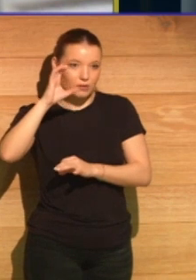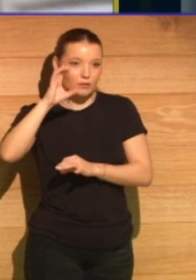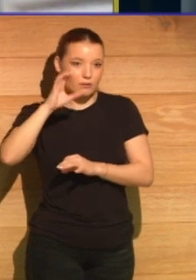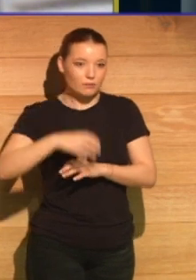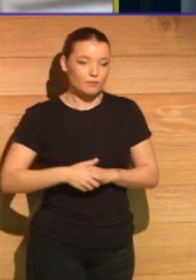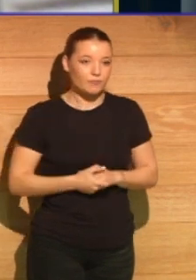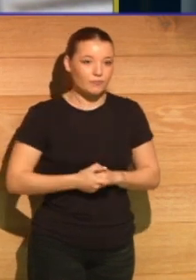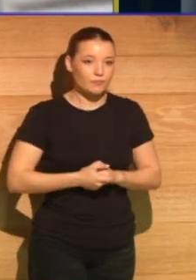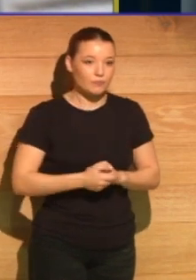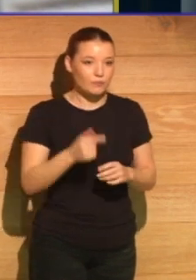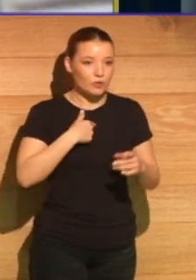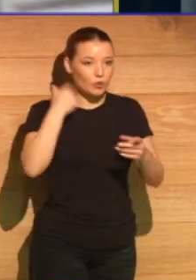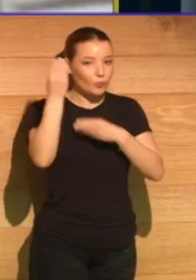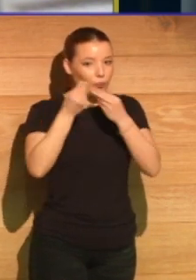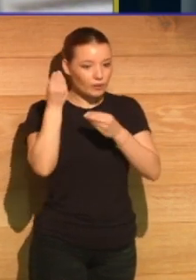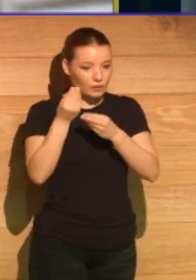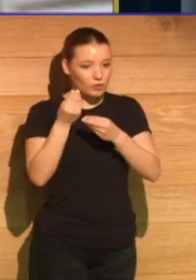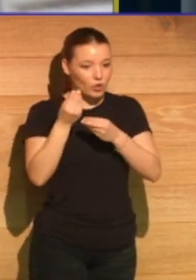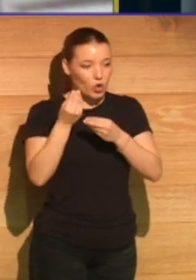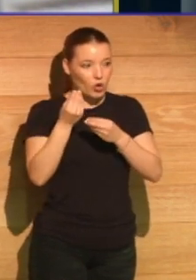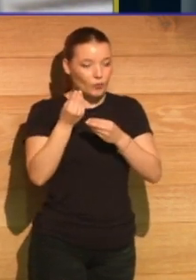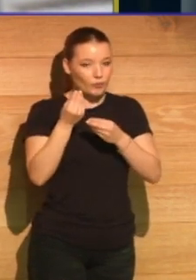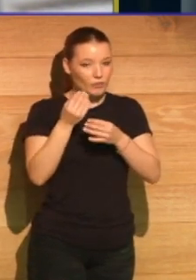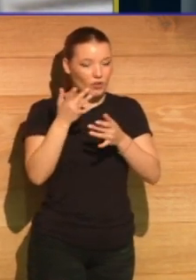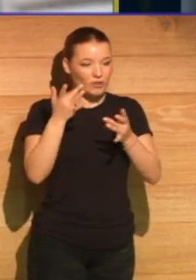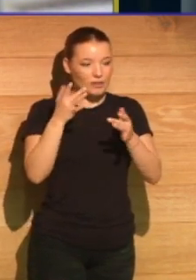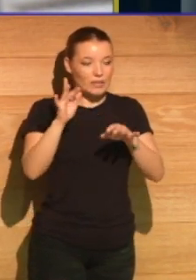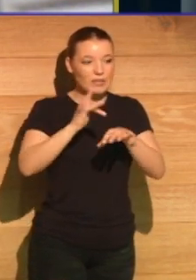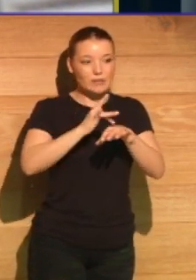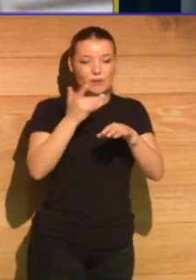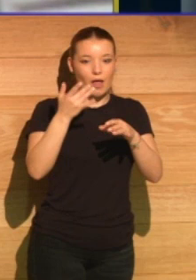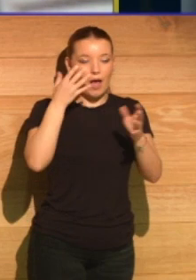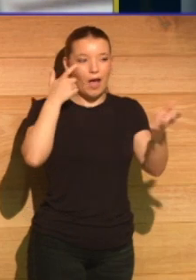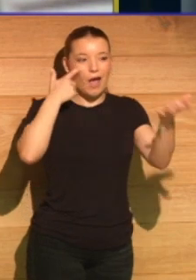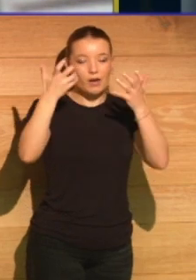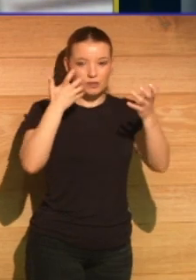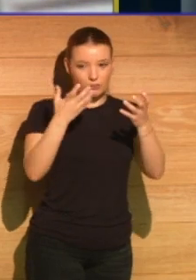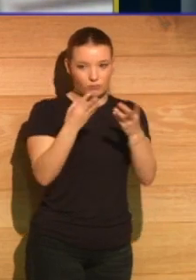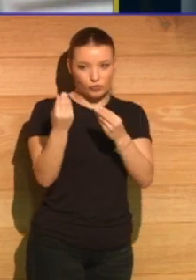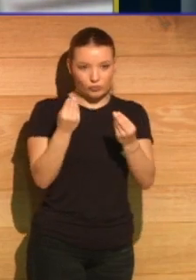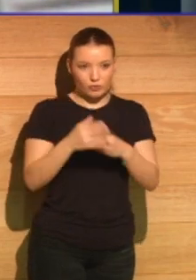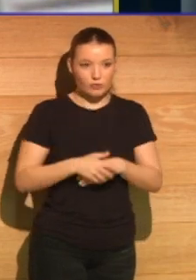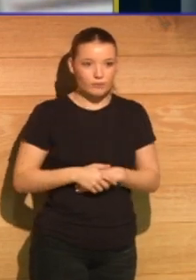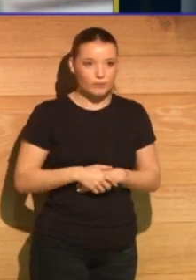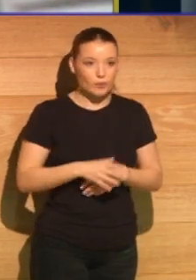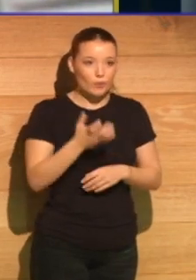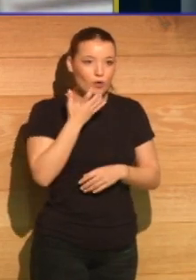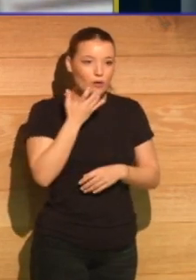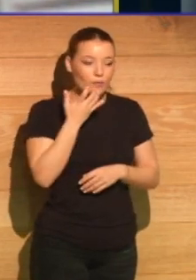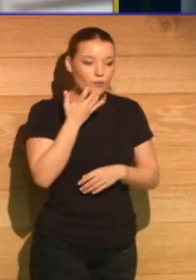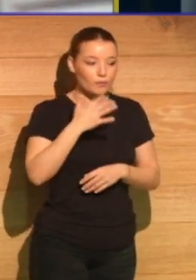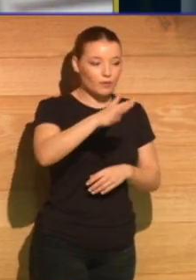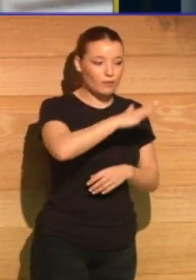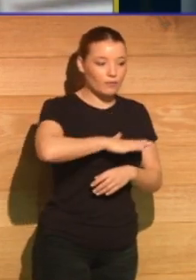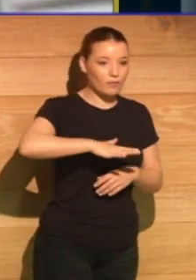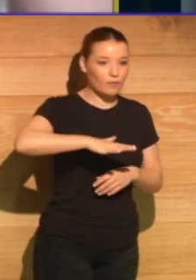bueno, que al revés, que encuentro muchísima sensibilidad artística. A mí me llama la atención, por ejemplo, en nuestra facultad de veterinaria,